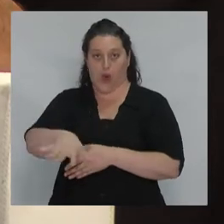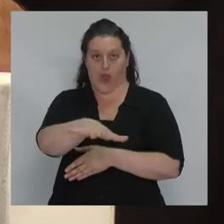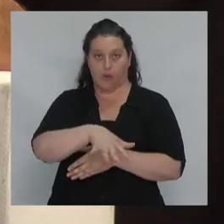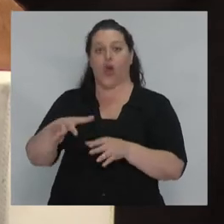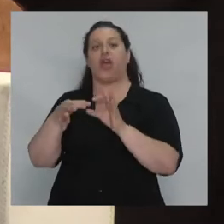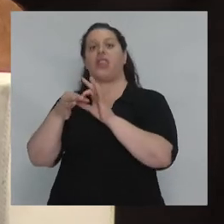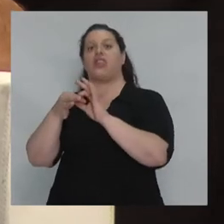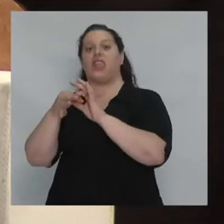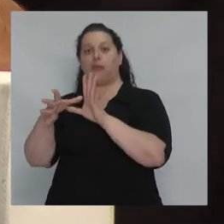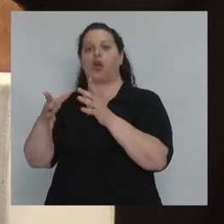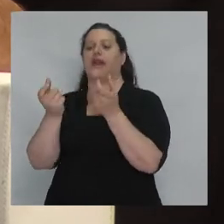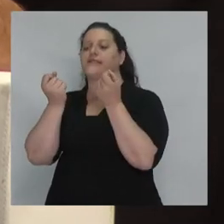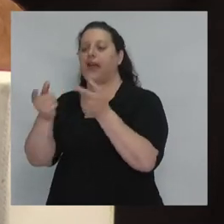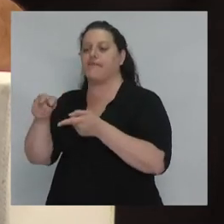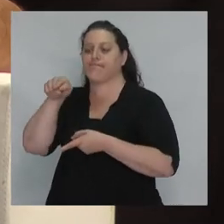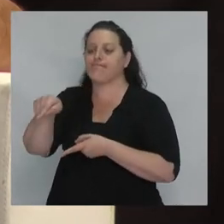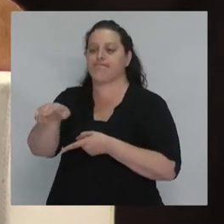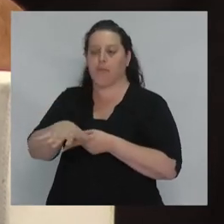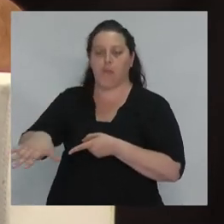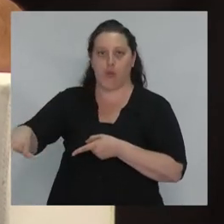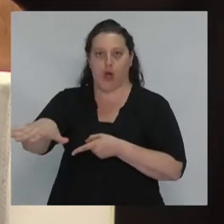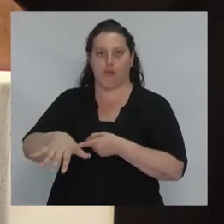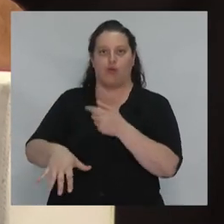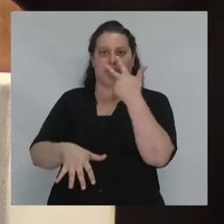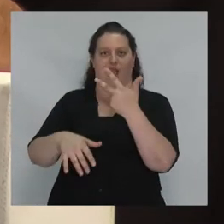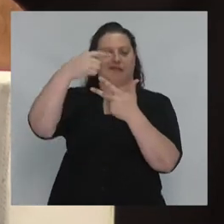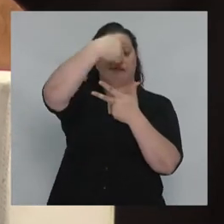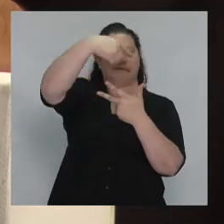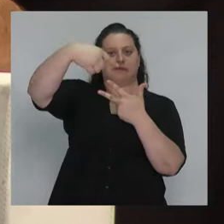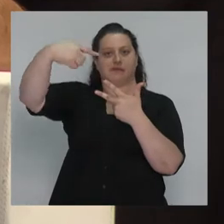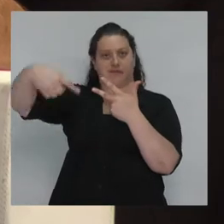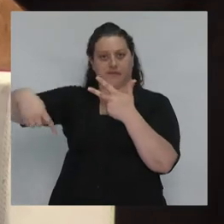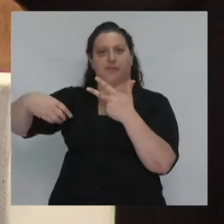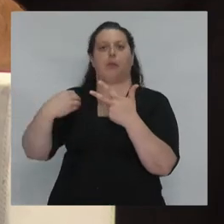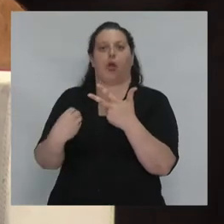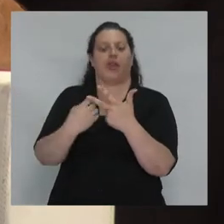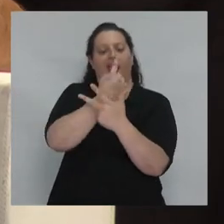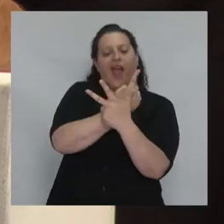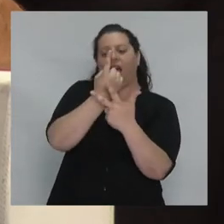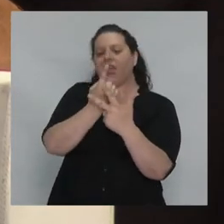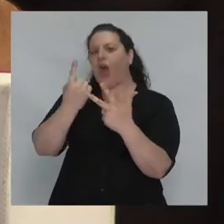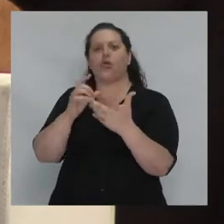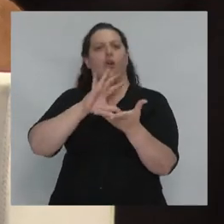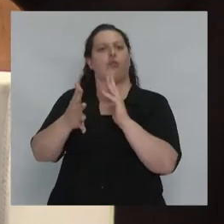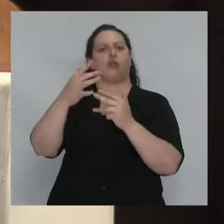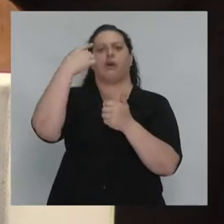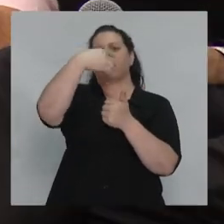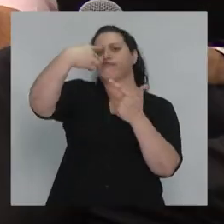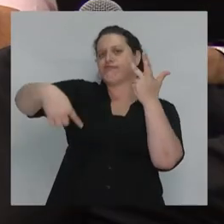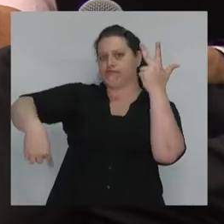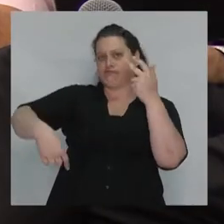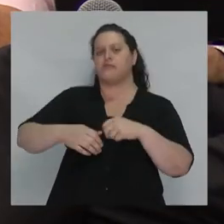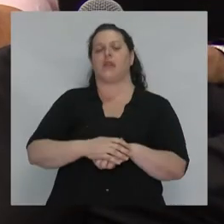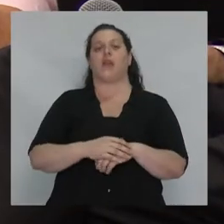democracia para el pueblo. Porque cada uno de esos momentos tiene un tratamiento diferente. Empiezo con el